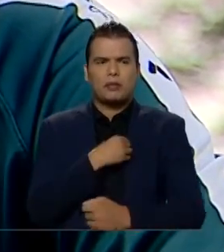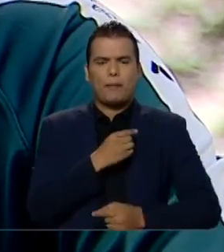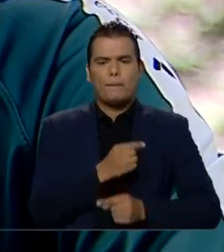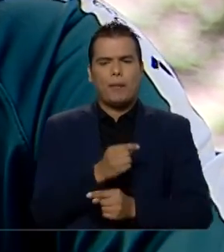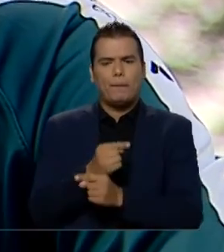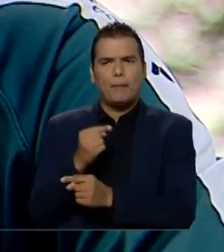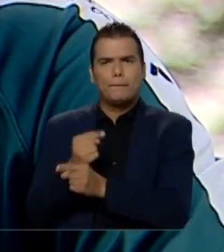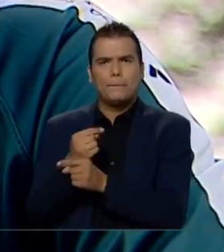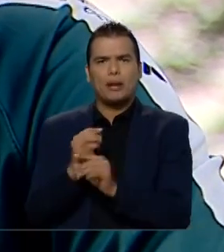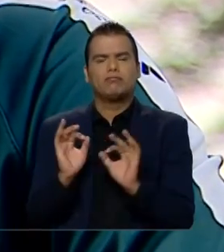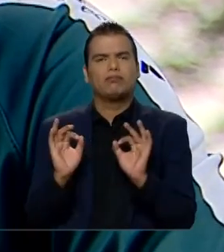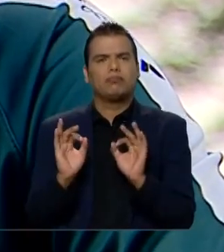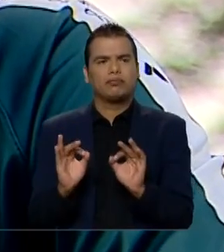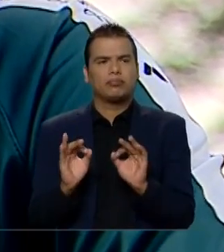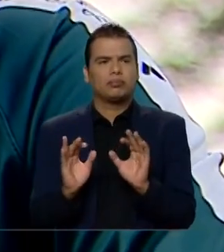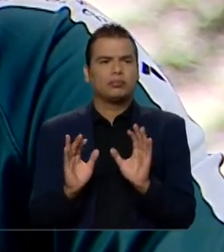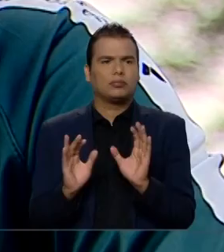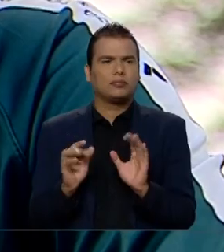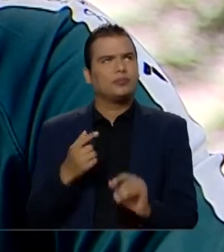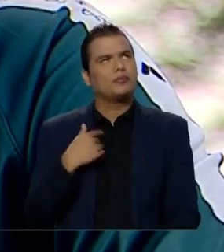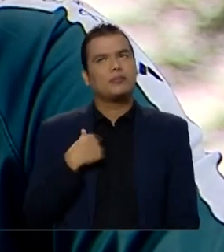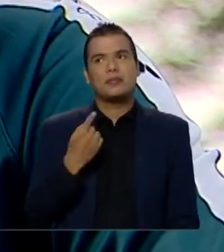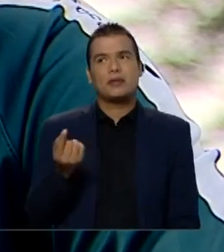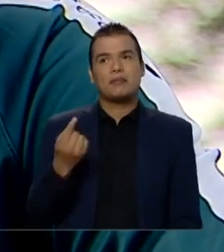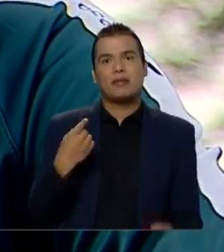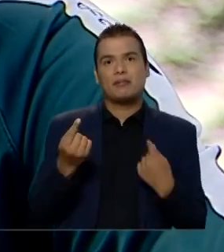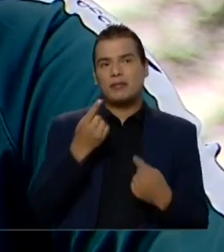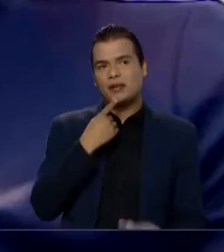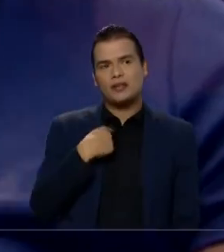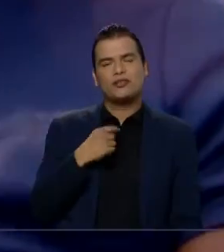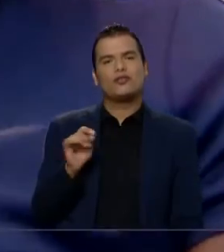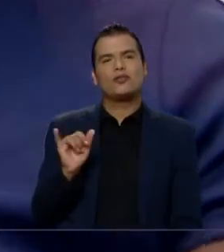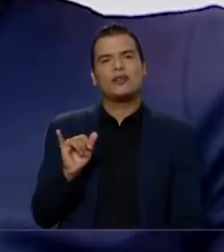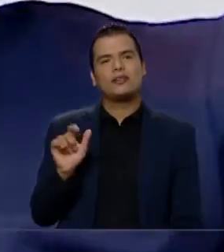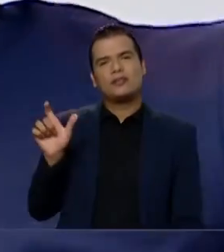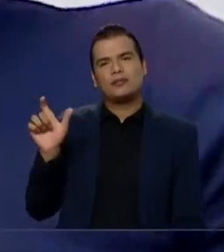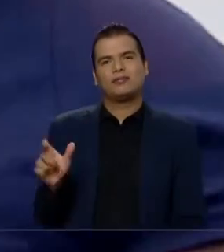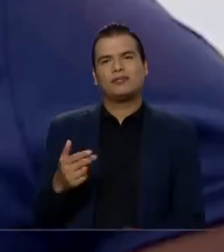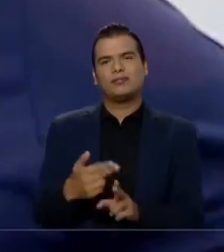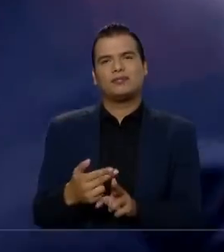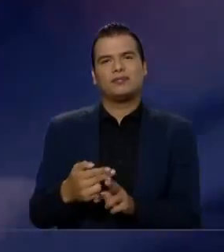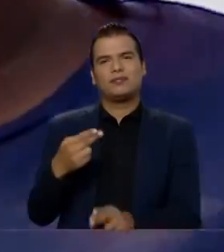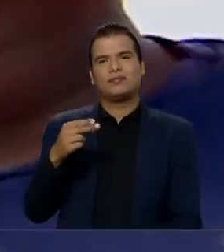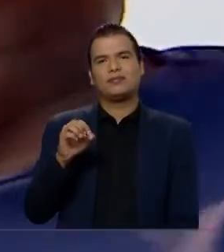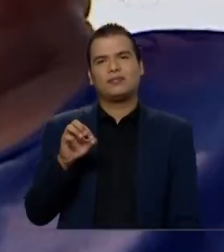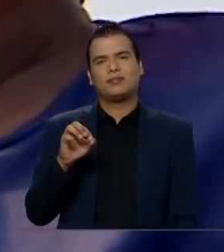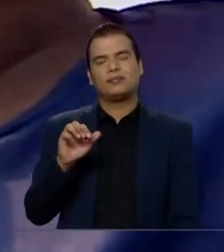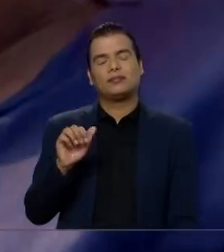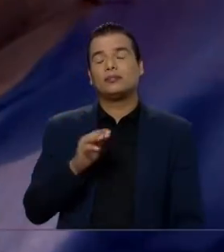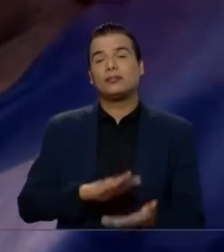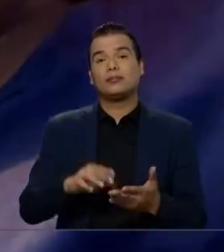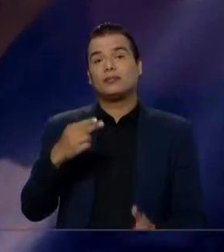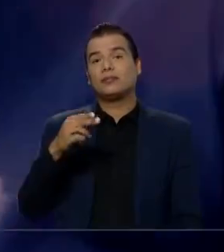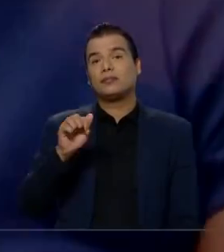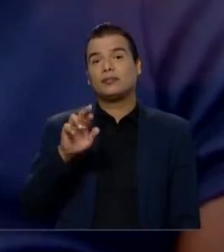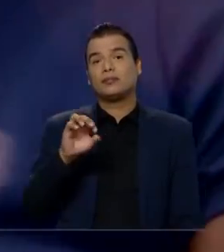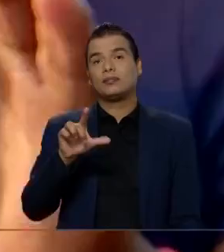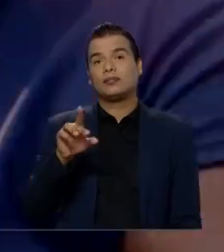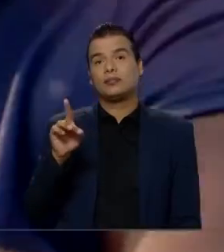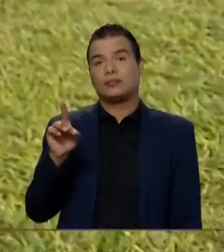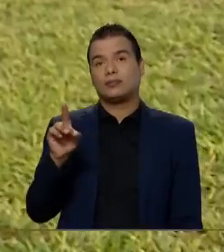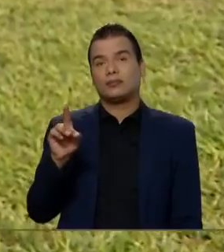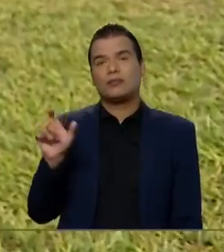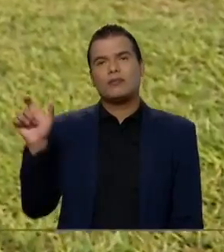bien y me dicen que me parezco a Harold Preciado. Lo vio un técnico